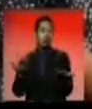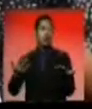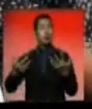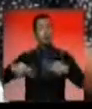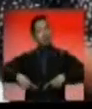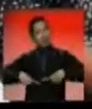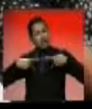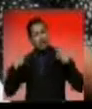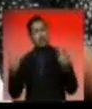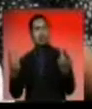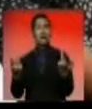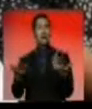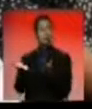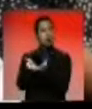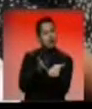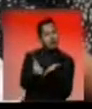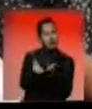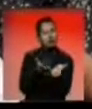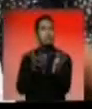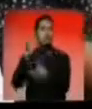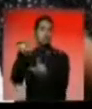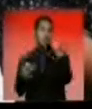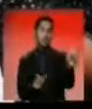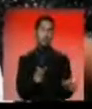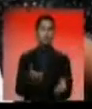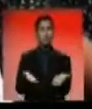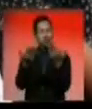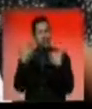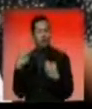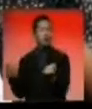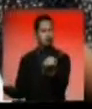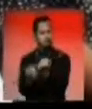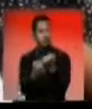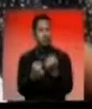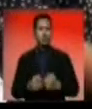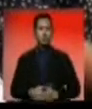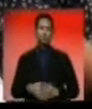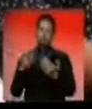vida y quieran hacer servicio y quieran ser útiles a la sociedad.